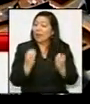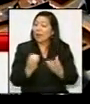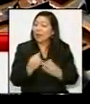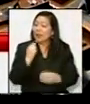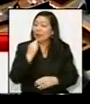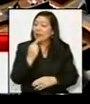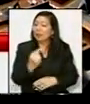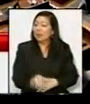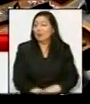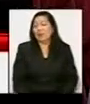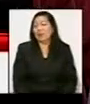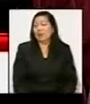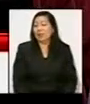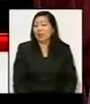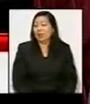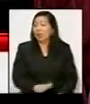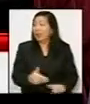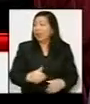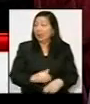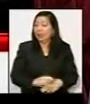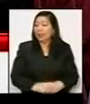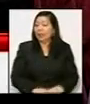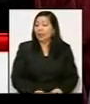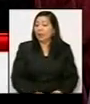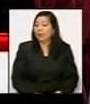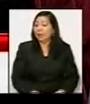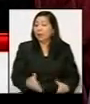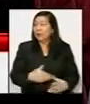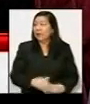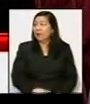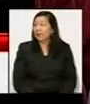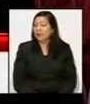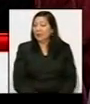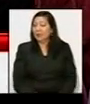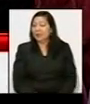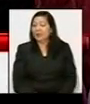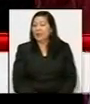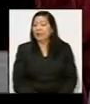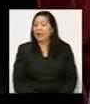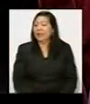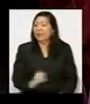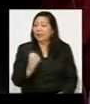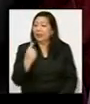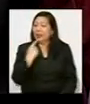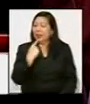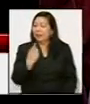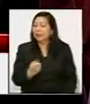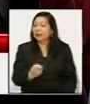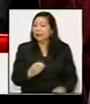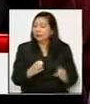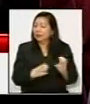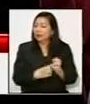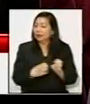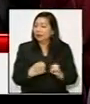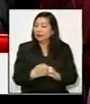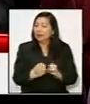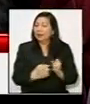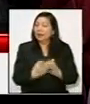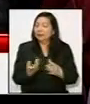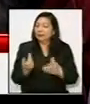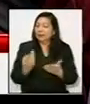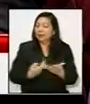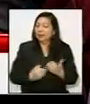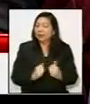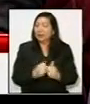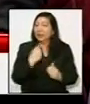acusa la acusación a la que refiere el conveniente allí no costa es una etapa la llamada etapa intermedia